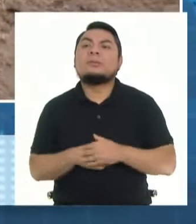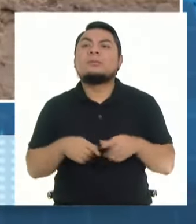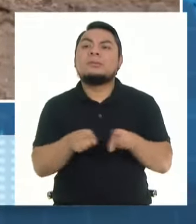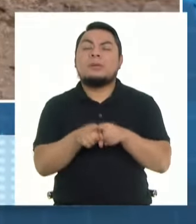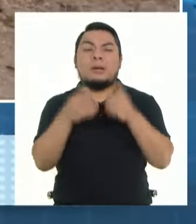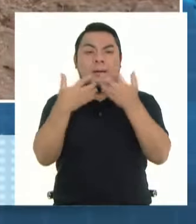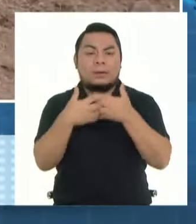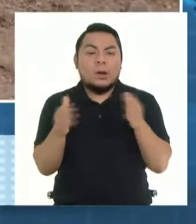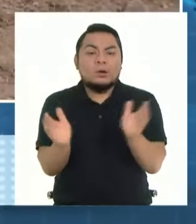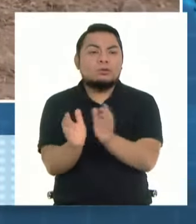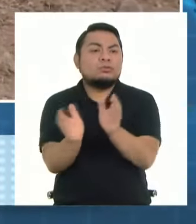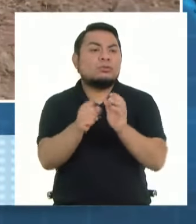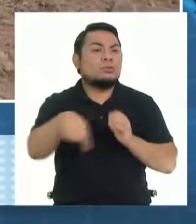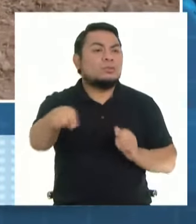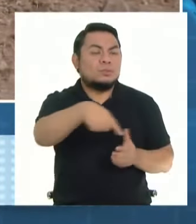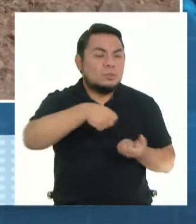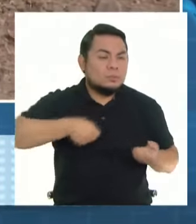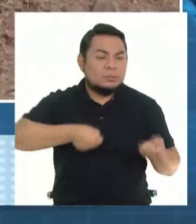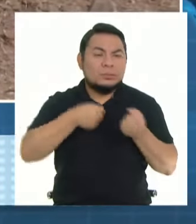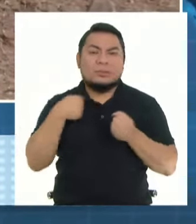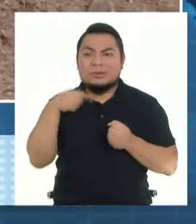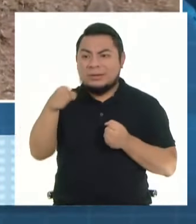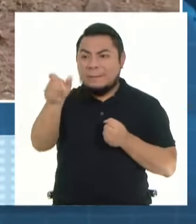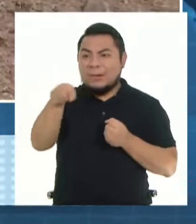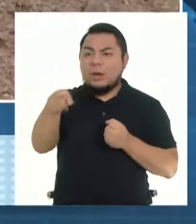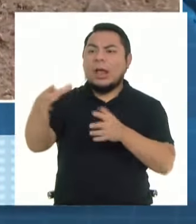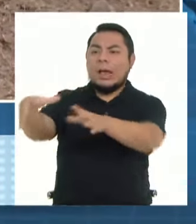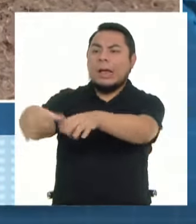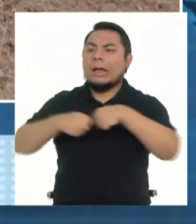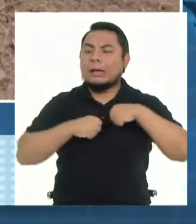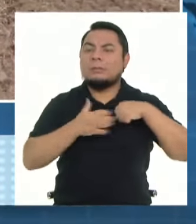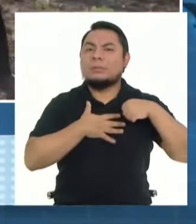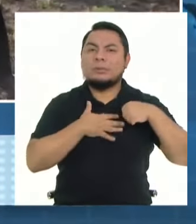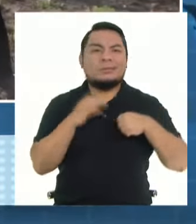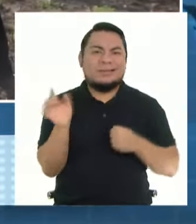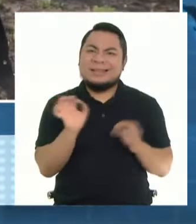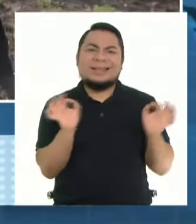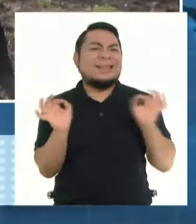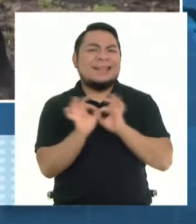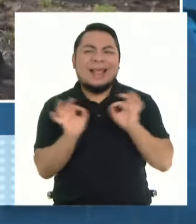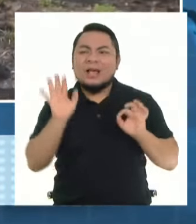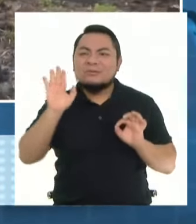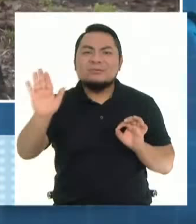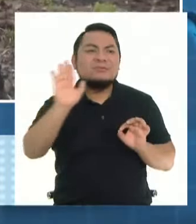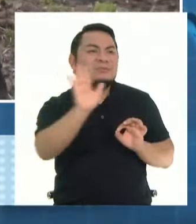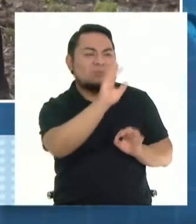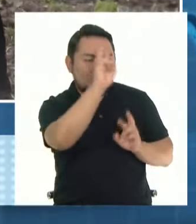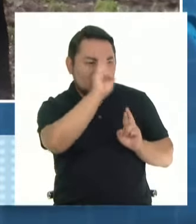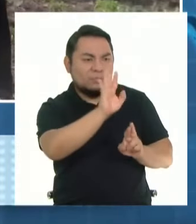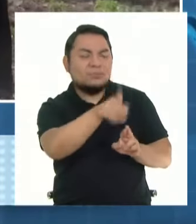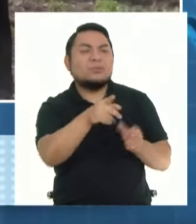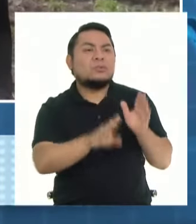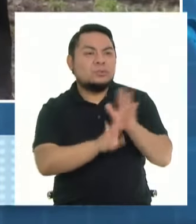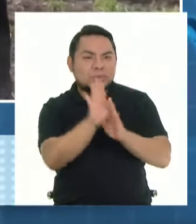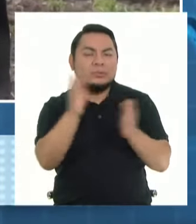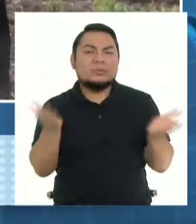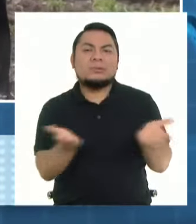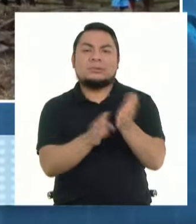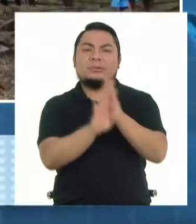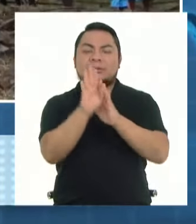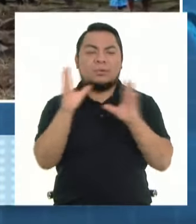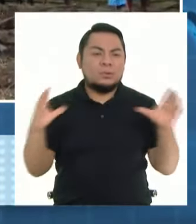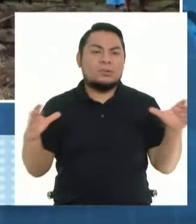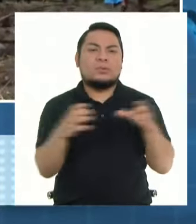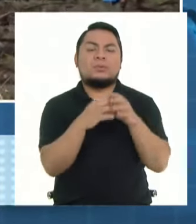pequeños productores, que no aspiramos a expropiarle a nadie. Hay ahí una discusión sobre la propiedad hoy día, sobre la concentración.